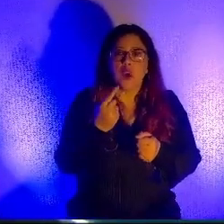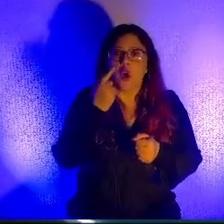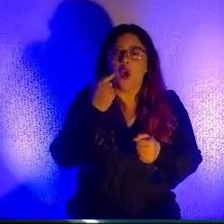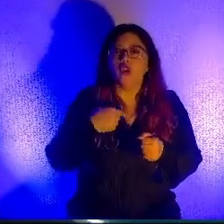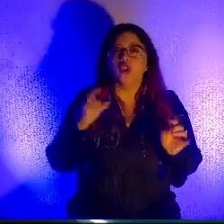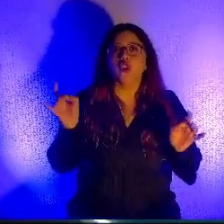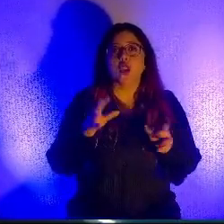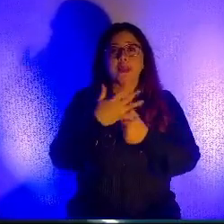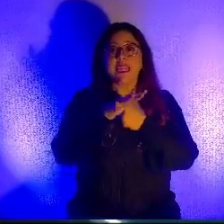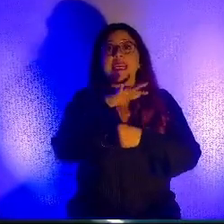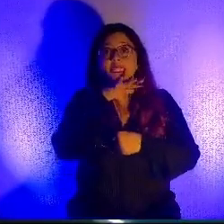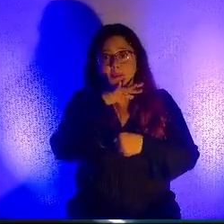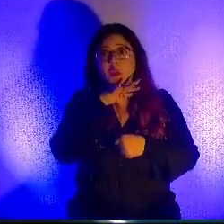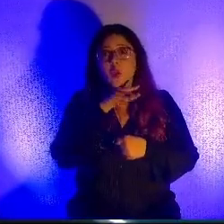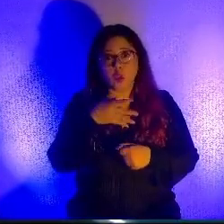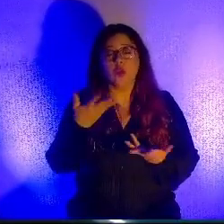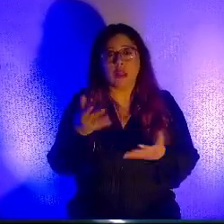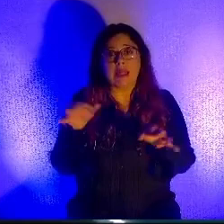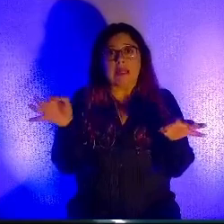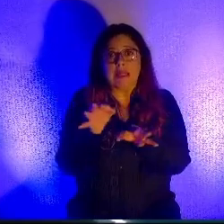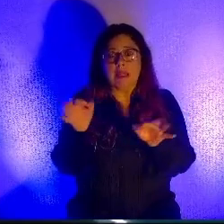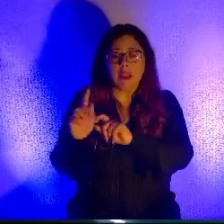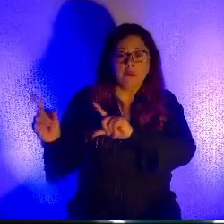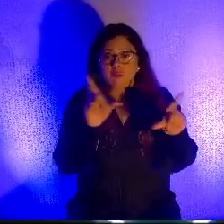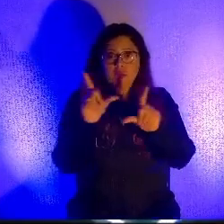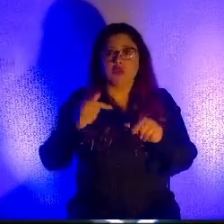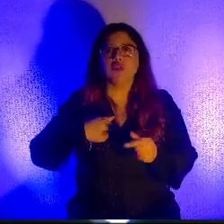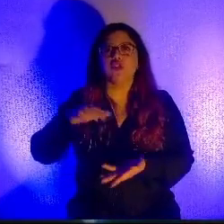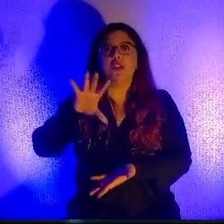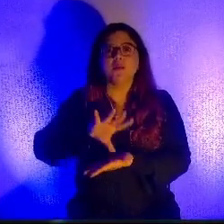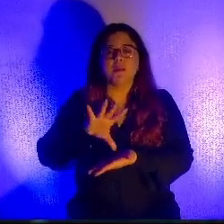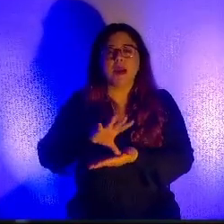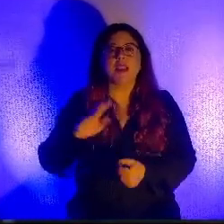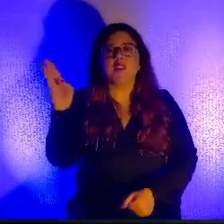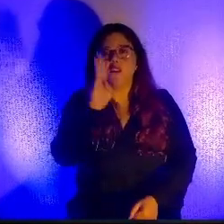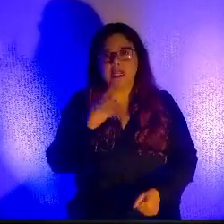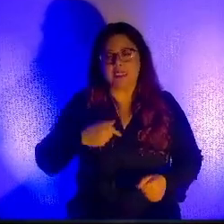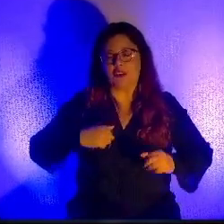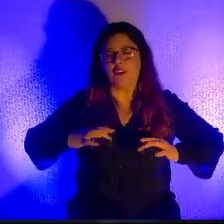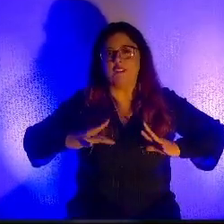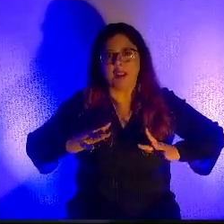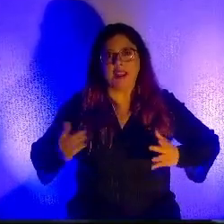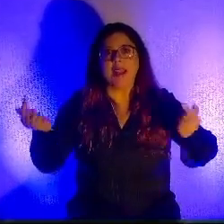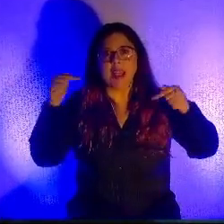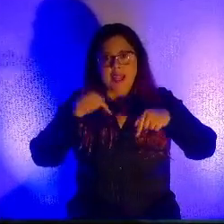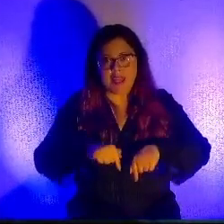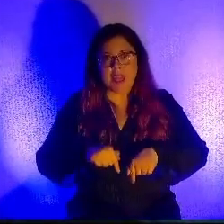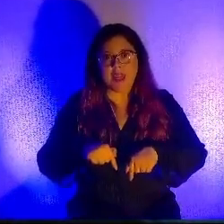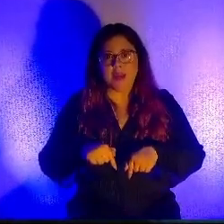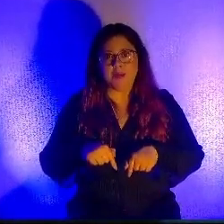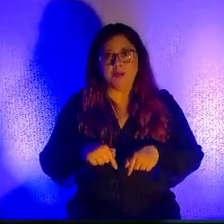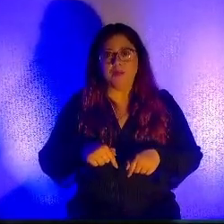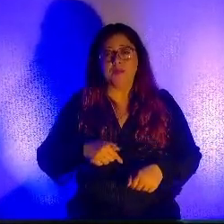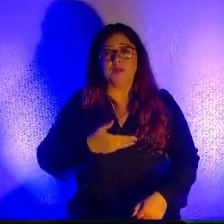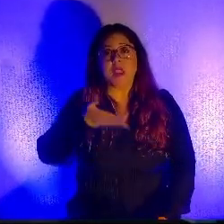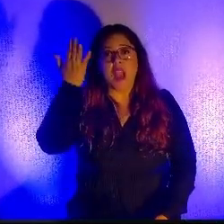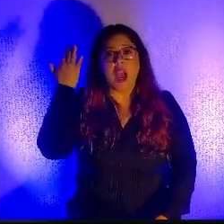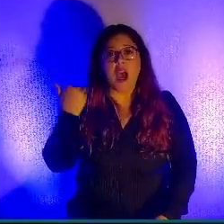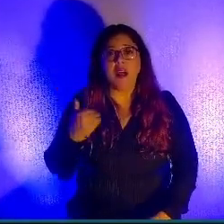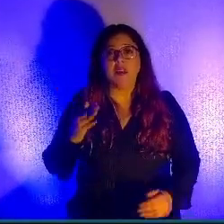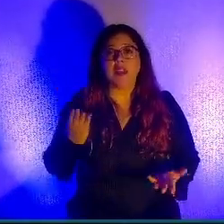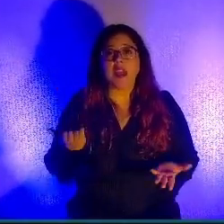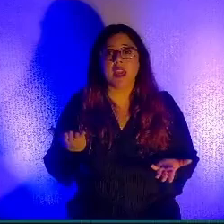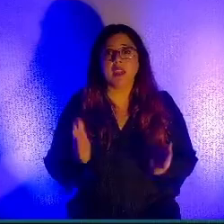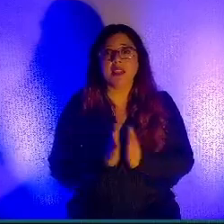tengo 15 minutos muchos slides soy brasileño estoy superfeliz de estar acá en la última semana en Brasil tuvo en San Pablo